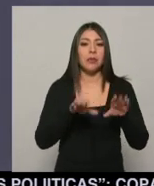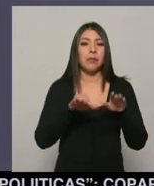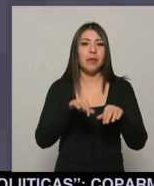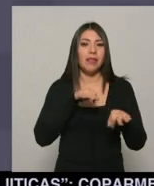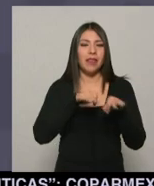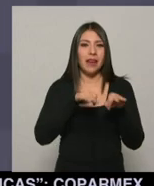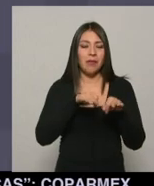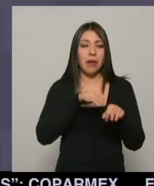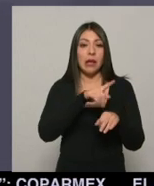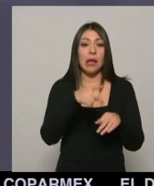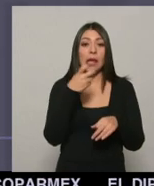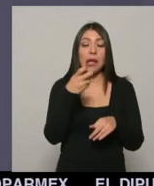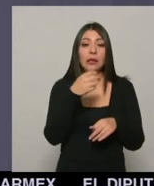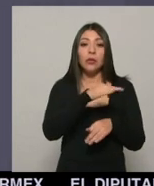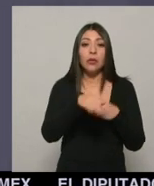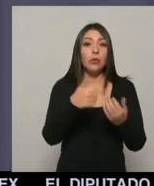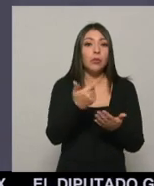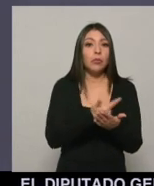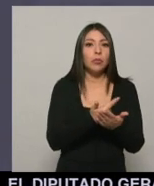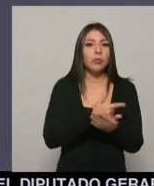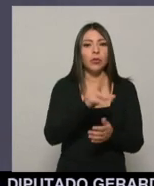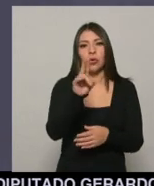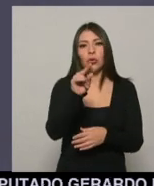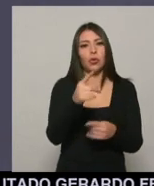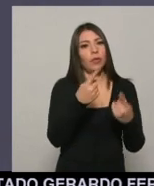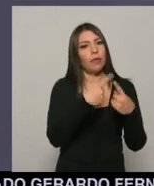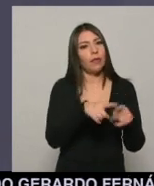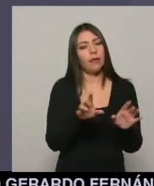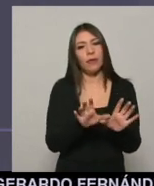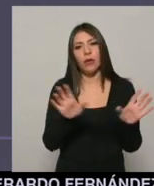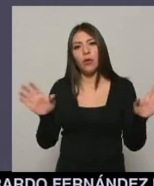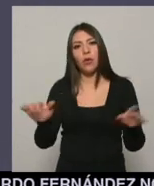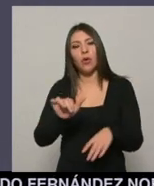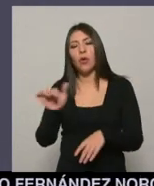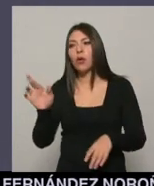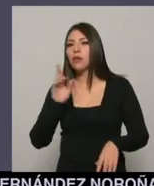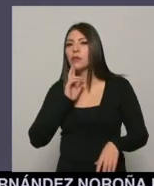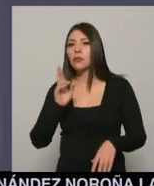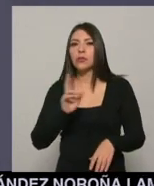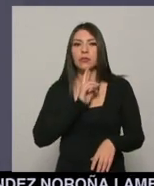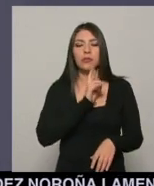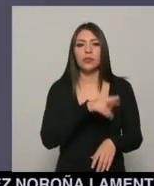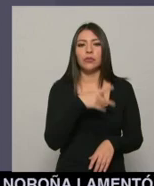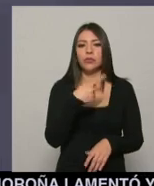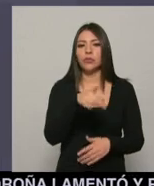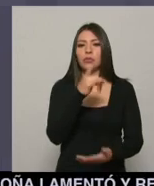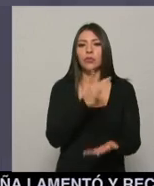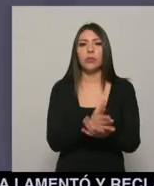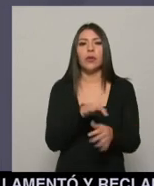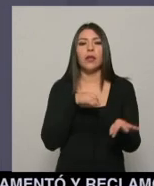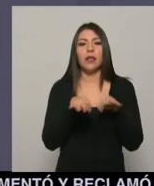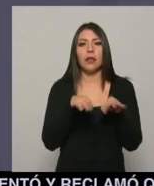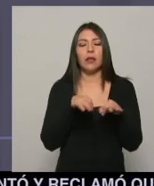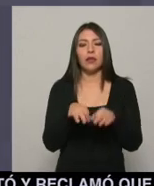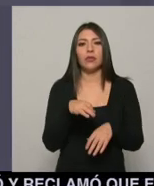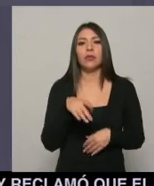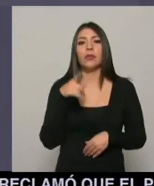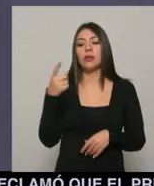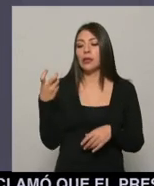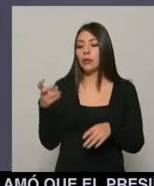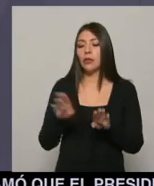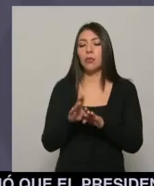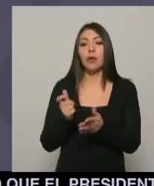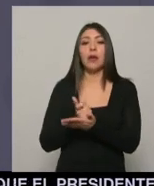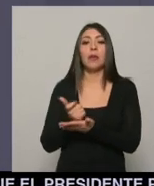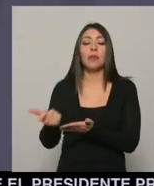generan. A partir de ahí se dan otro tipo de resultados. Son empleos y no son solo